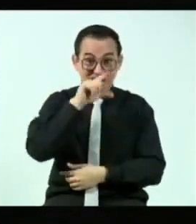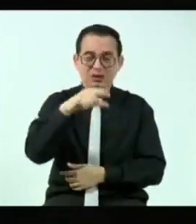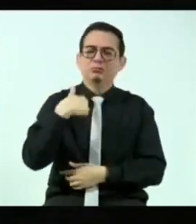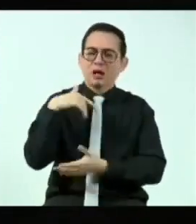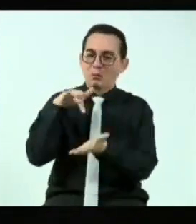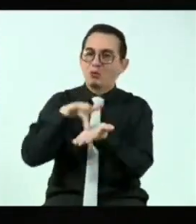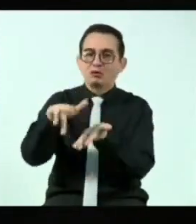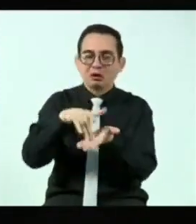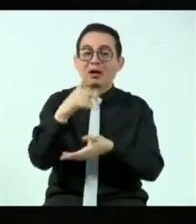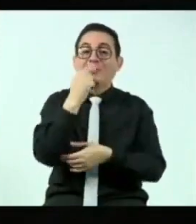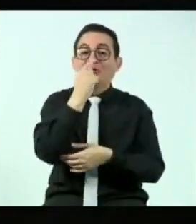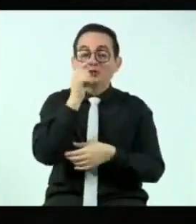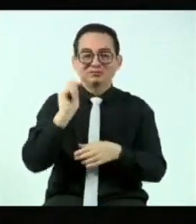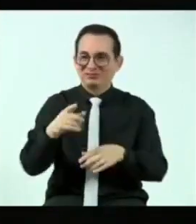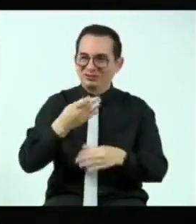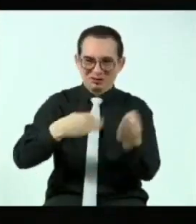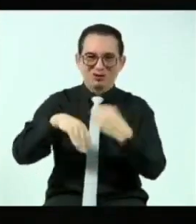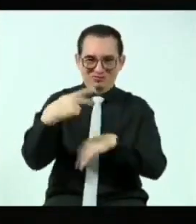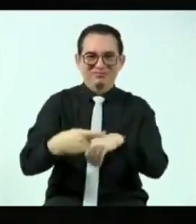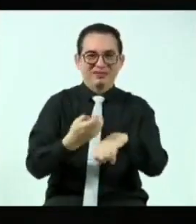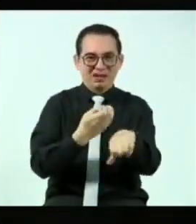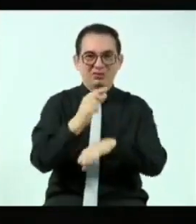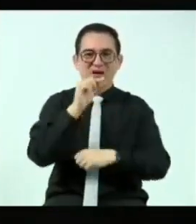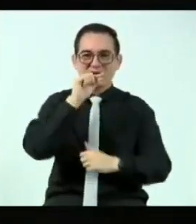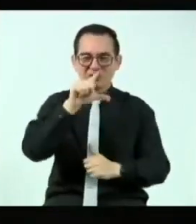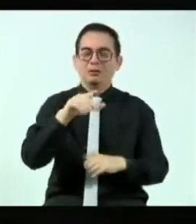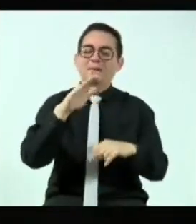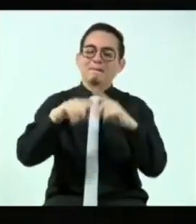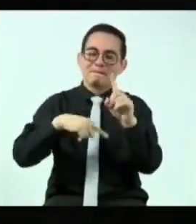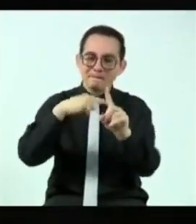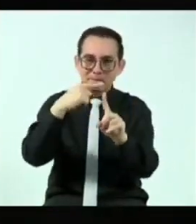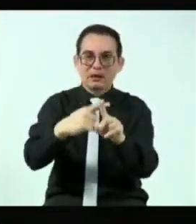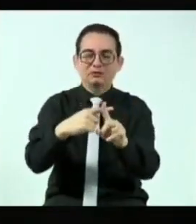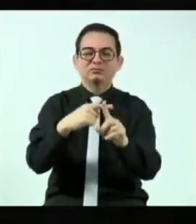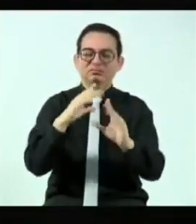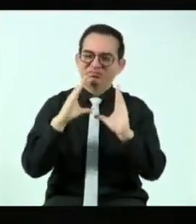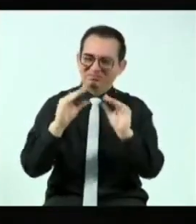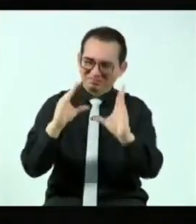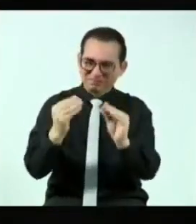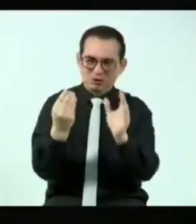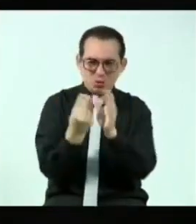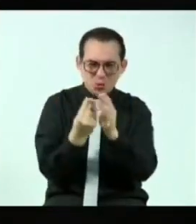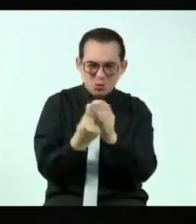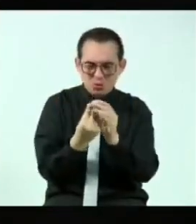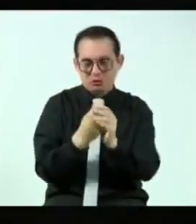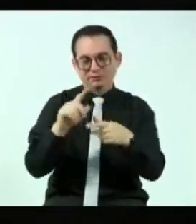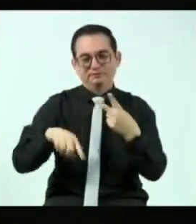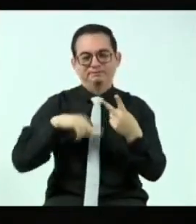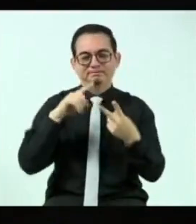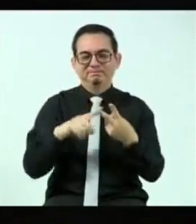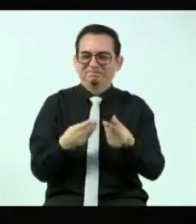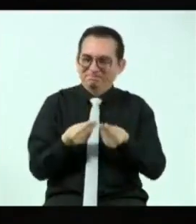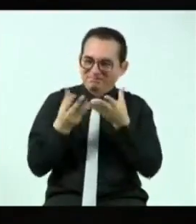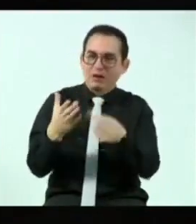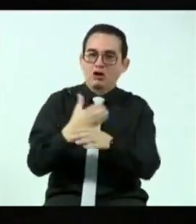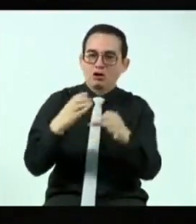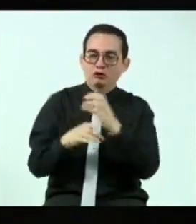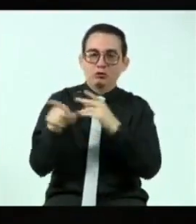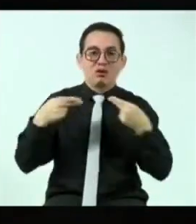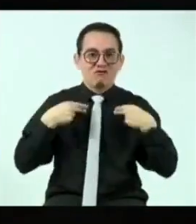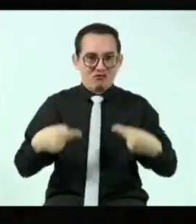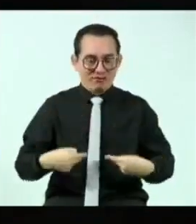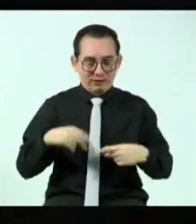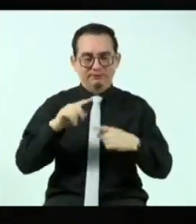estatal con más elementos con mucho más capacitación con más equipamiento adicionalmente